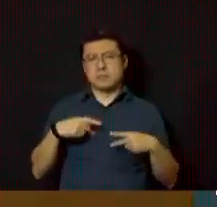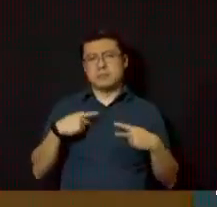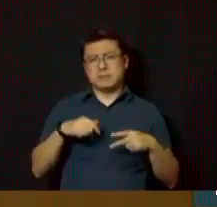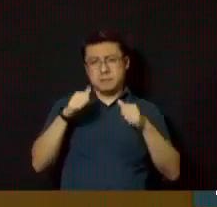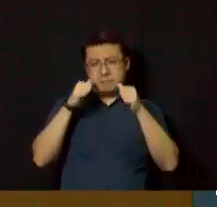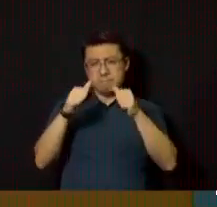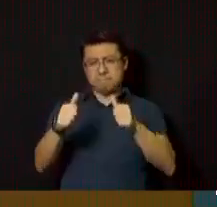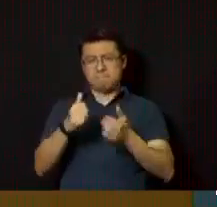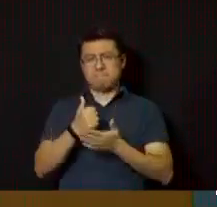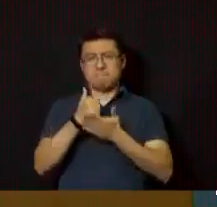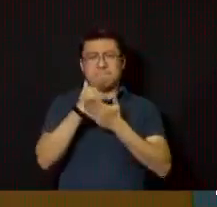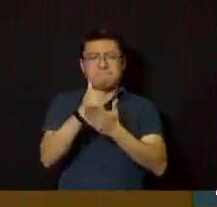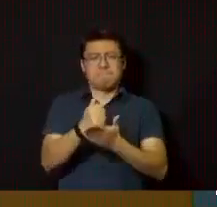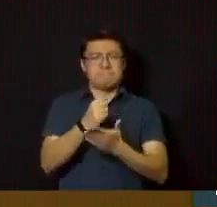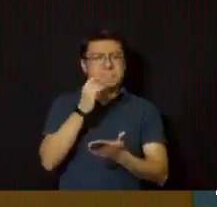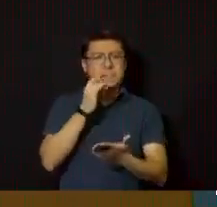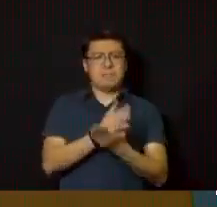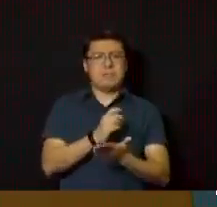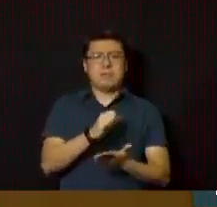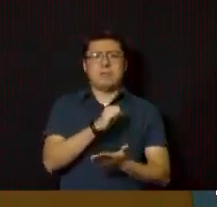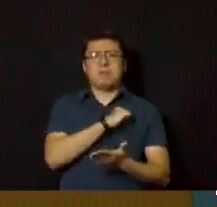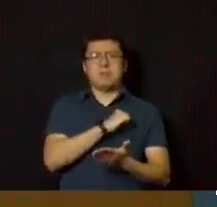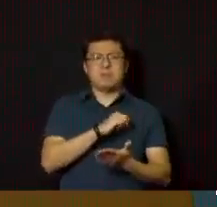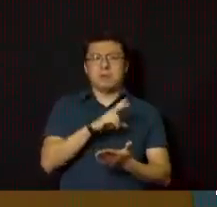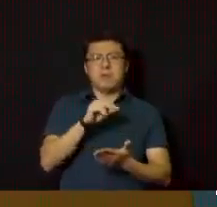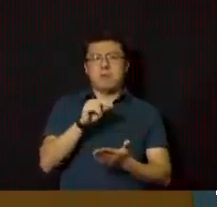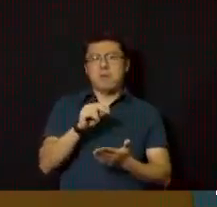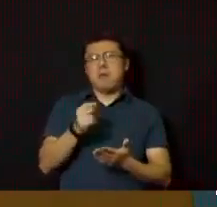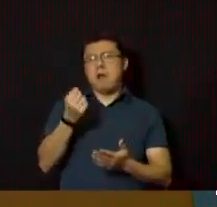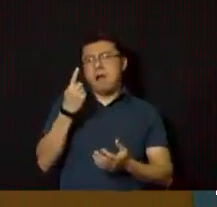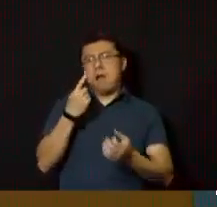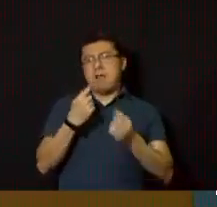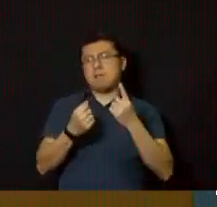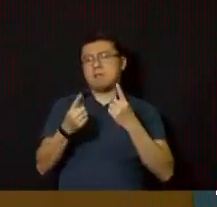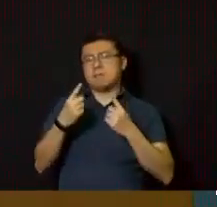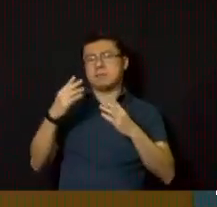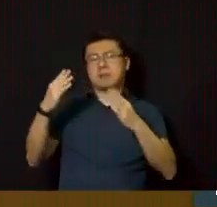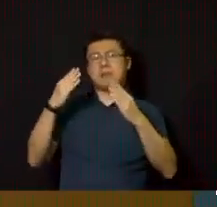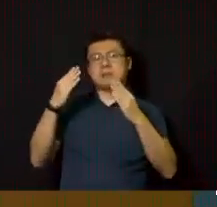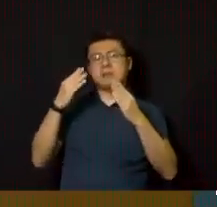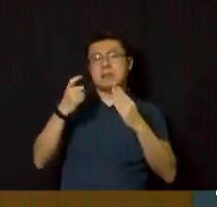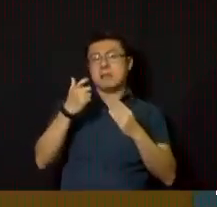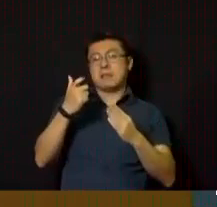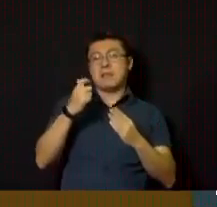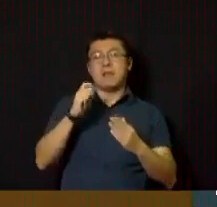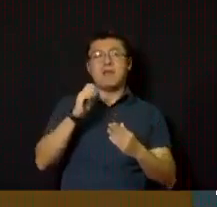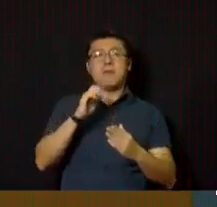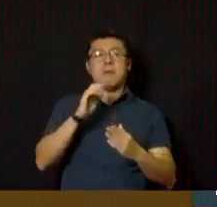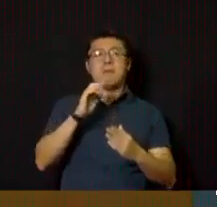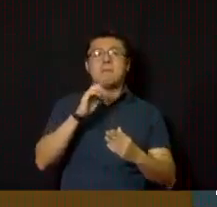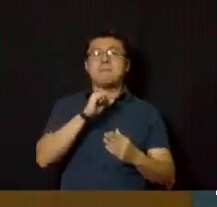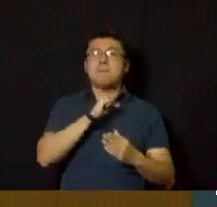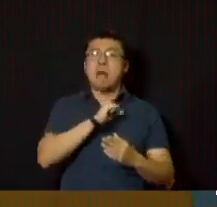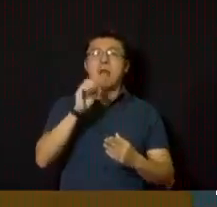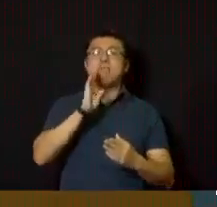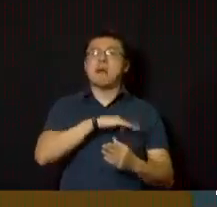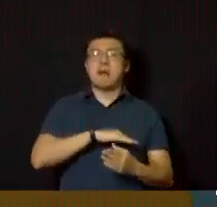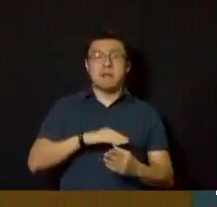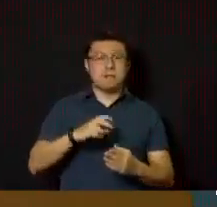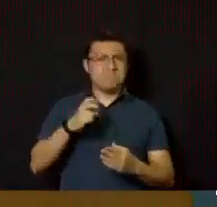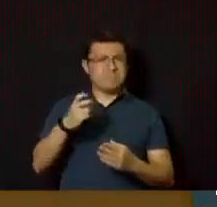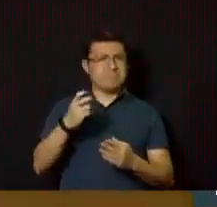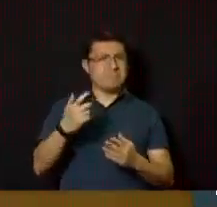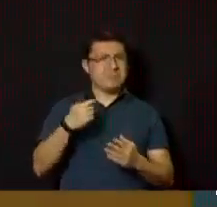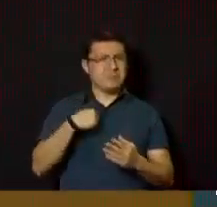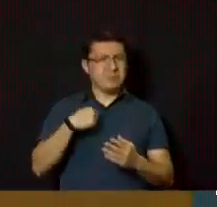es porque a nosotros nos enseña que el dinero es malo, ¿no? Y creo que cuando yo he ido ganando, en un momento hasta